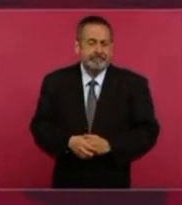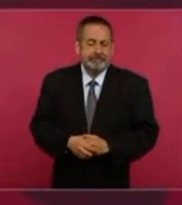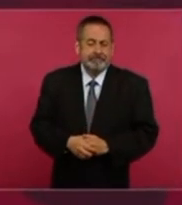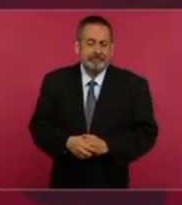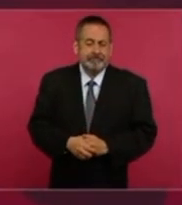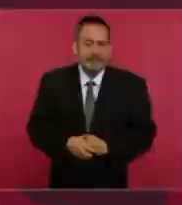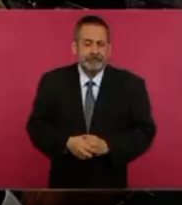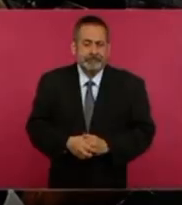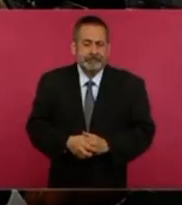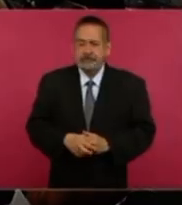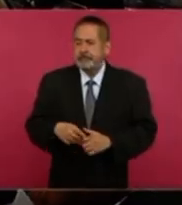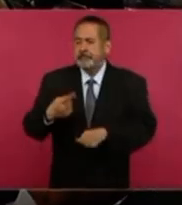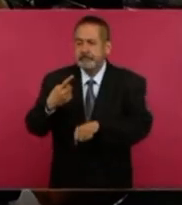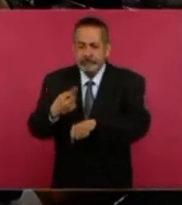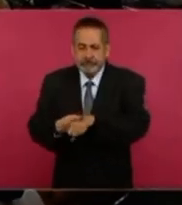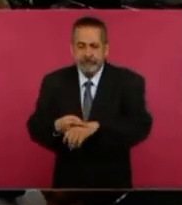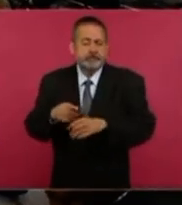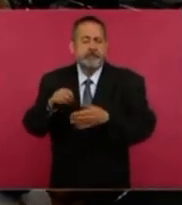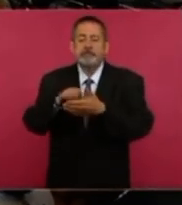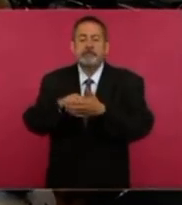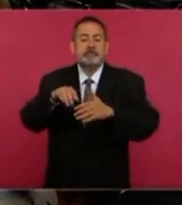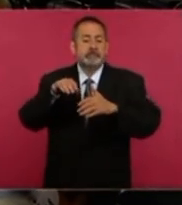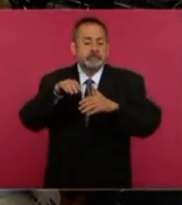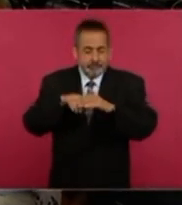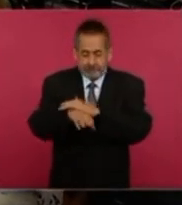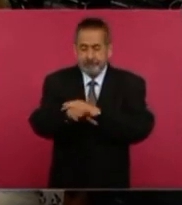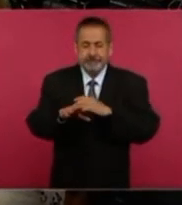las enfermedades, el pasar, por ejemplo, por el Darién,